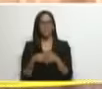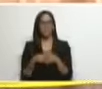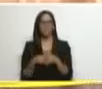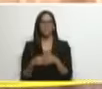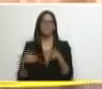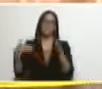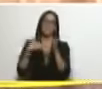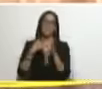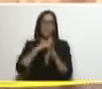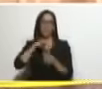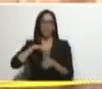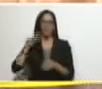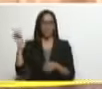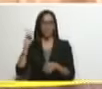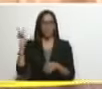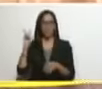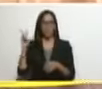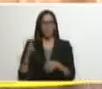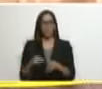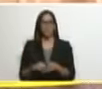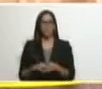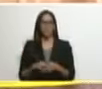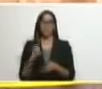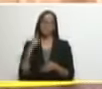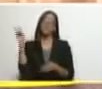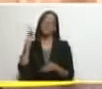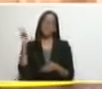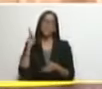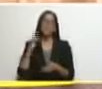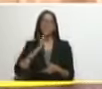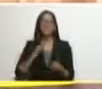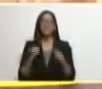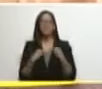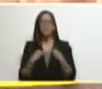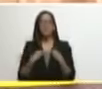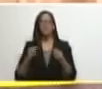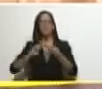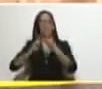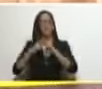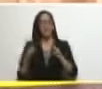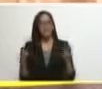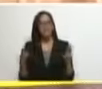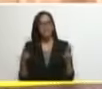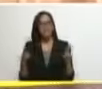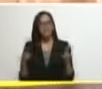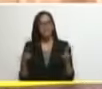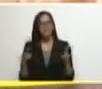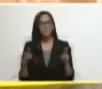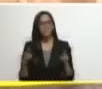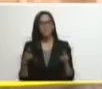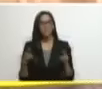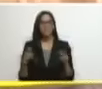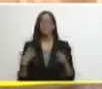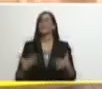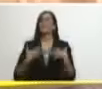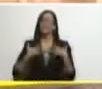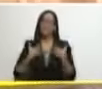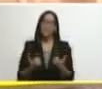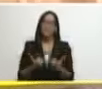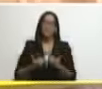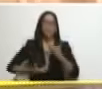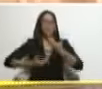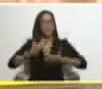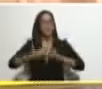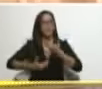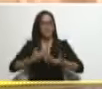atacan a nuestra Venezuela. Una Venezuela que está viviendo en paz, que está recuperándose, progresando a